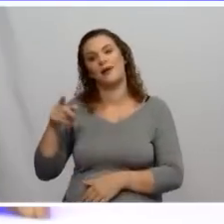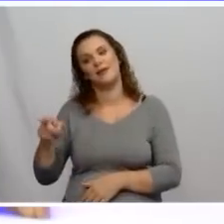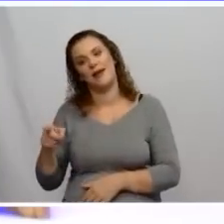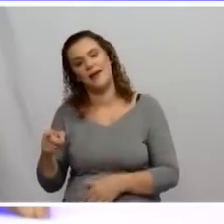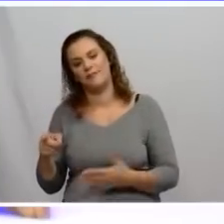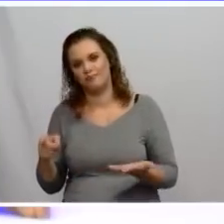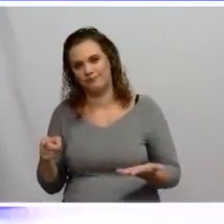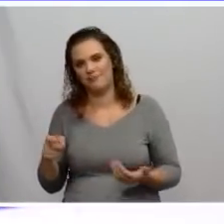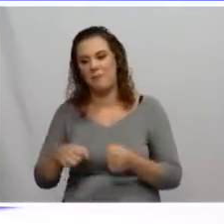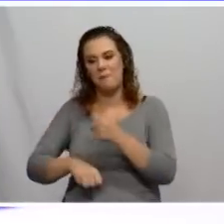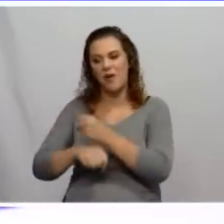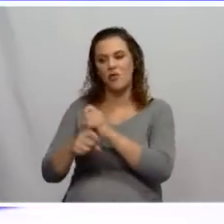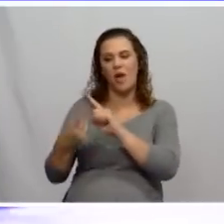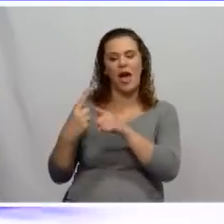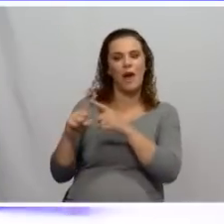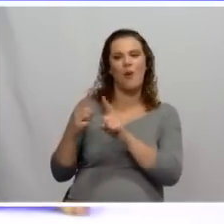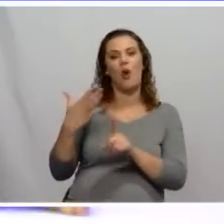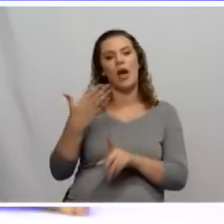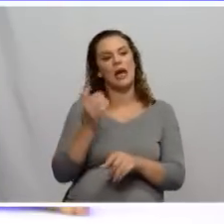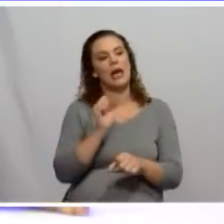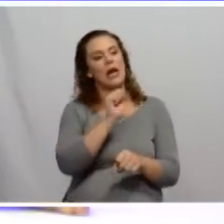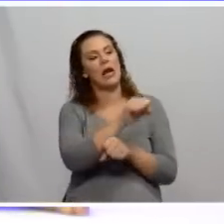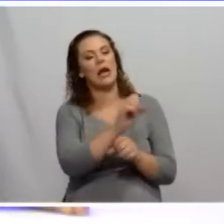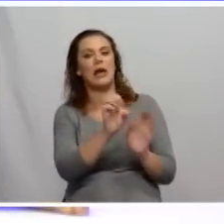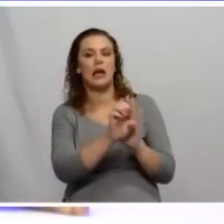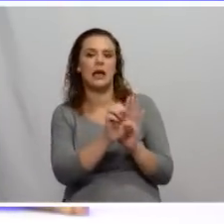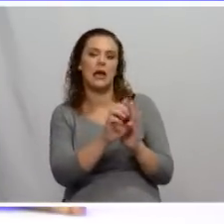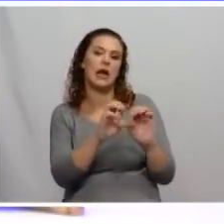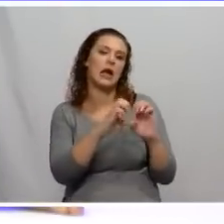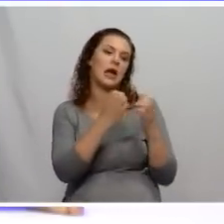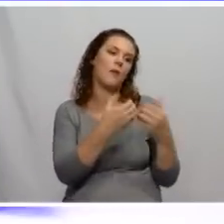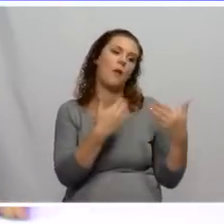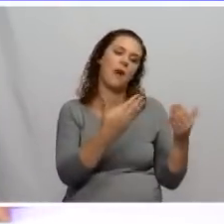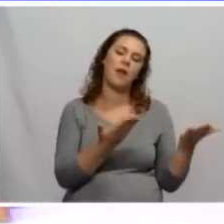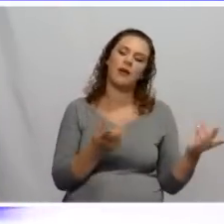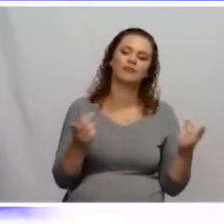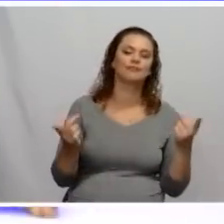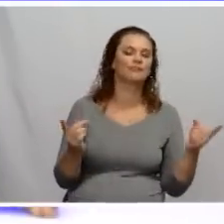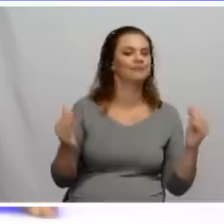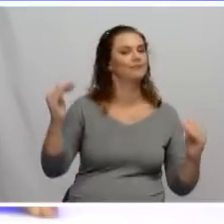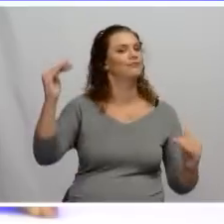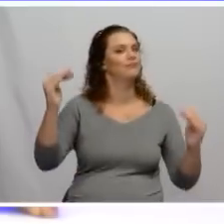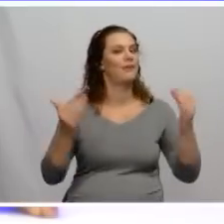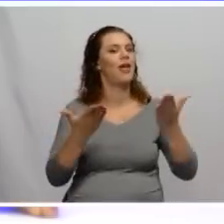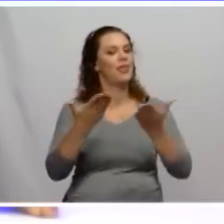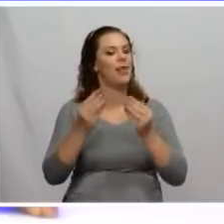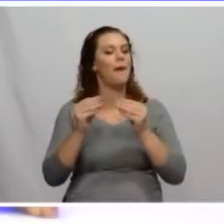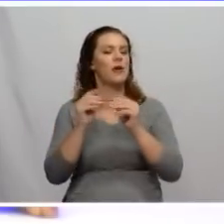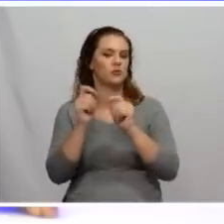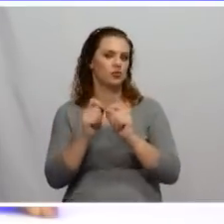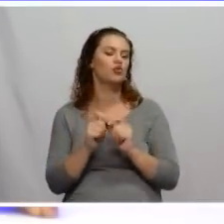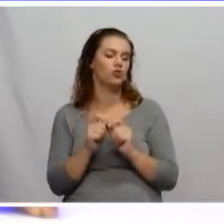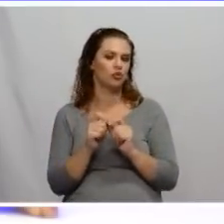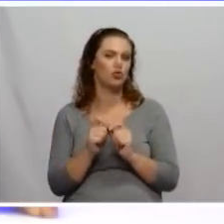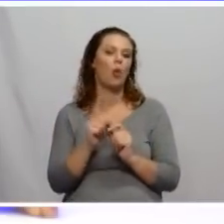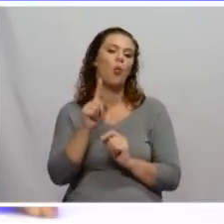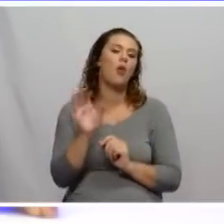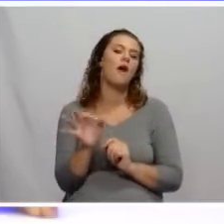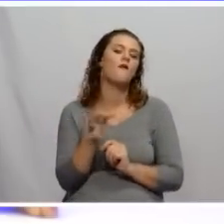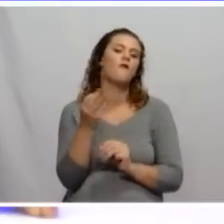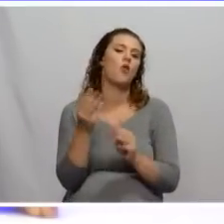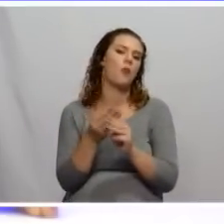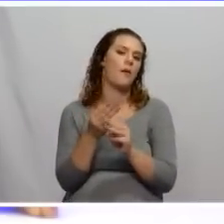es un partido amistoso que ganárselo a la selección de Panamá eso también te determina mayor cantidad de puntos o sea es una